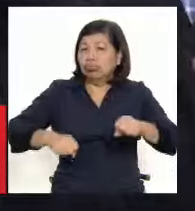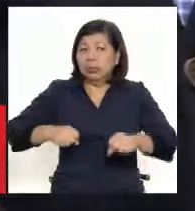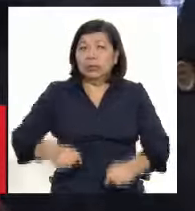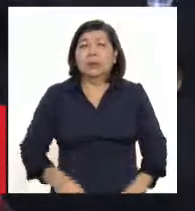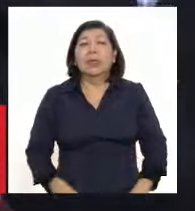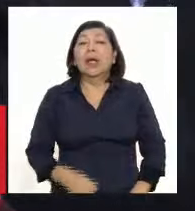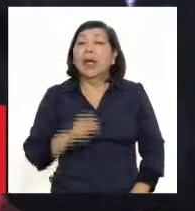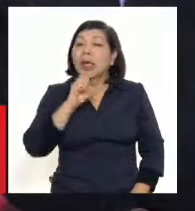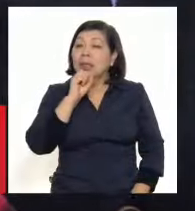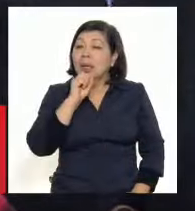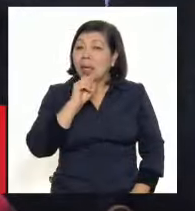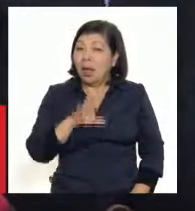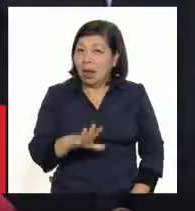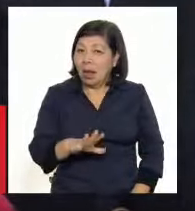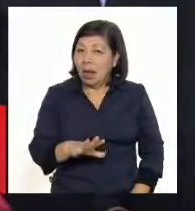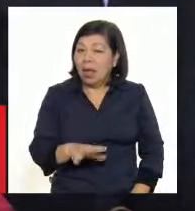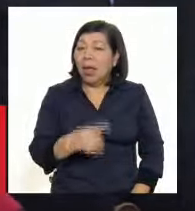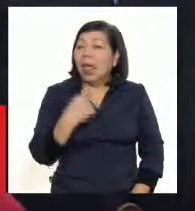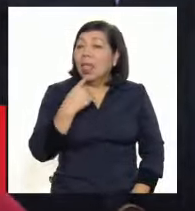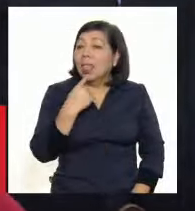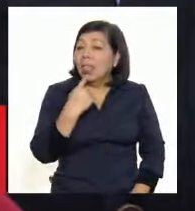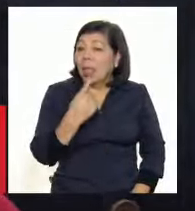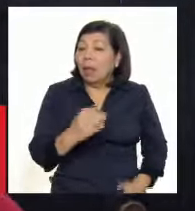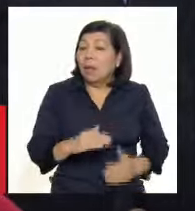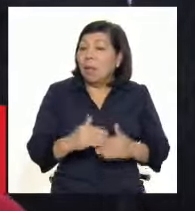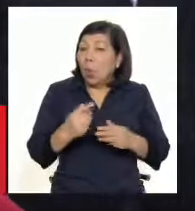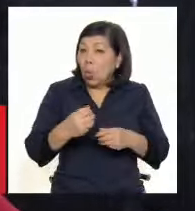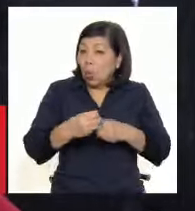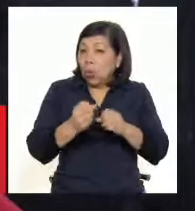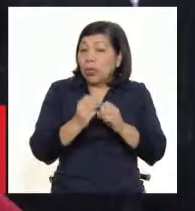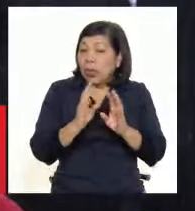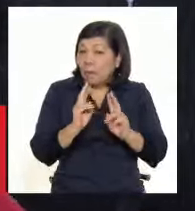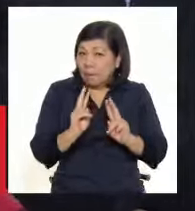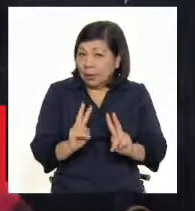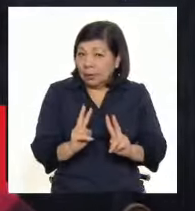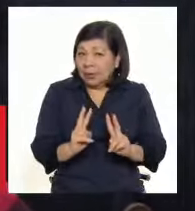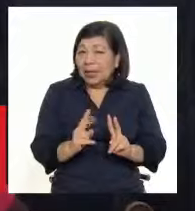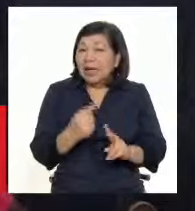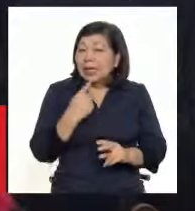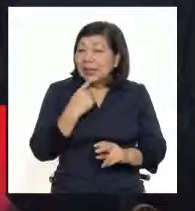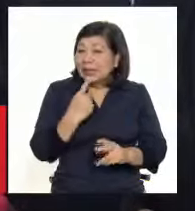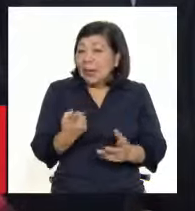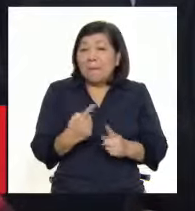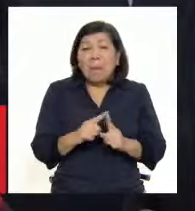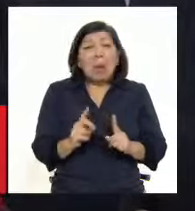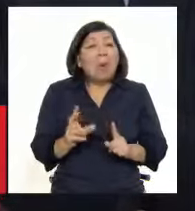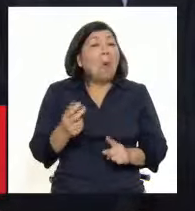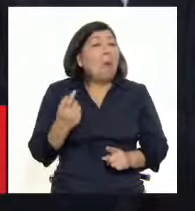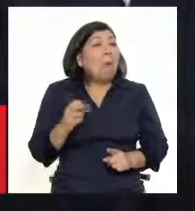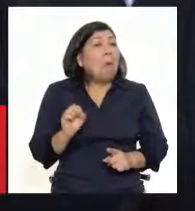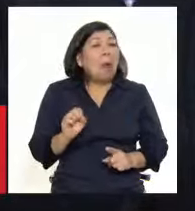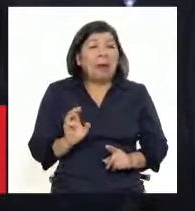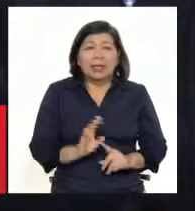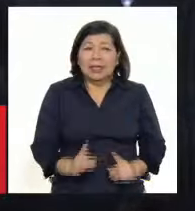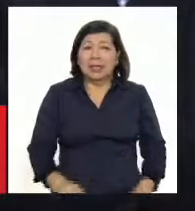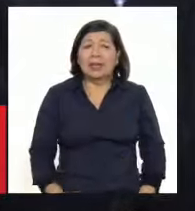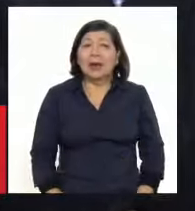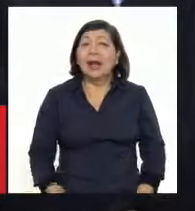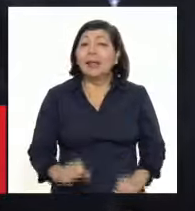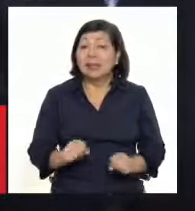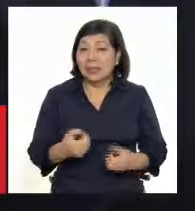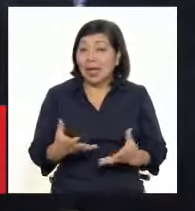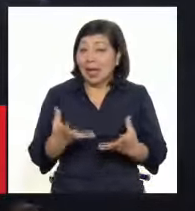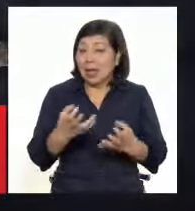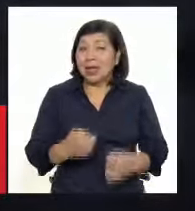conductores. Se les ha dicho y se les ha exhortado, posterguemos unos días, verifiquemos lo que están señalando, pero no actuemos arbitrariamente. Si